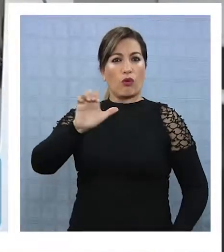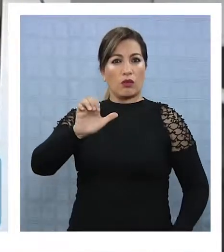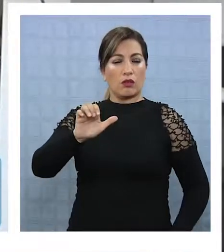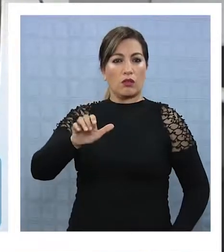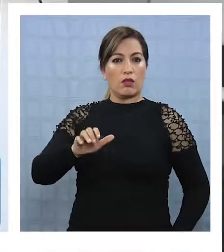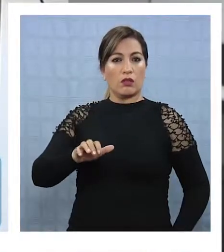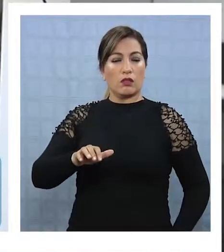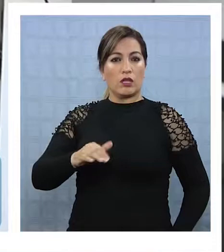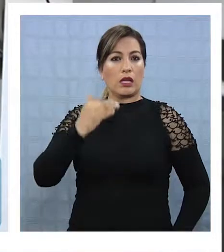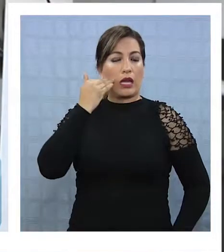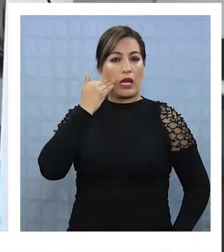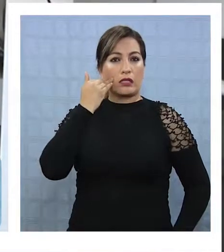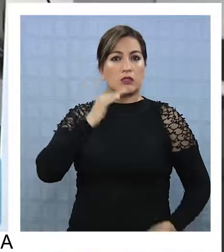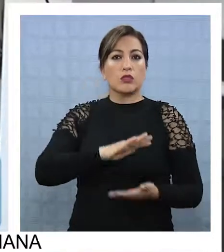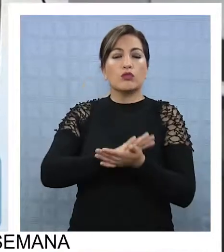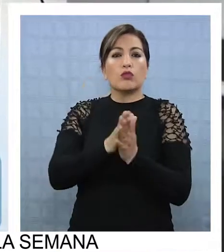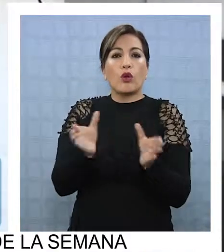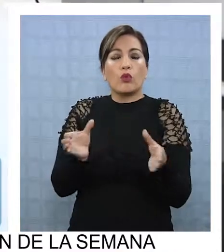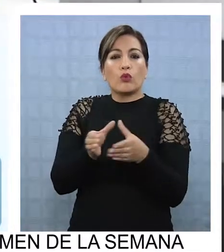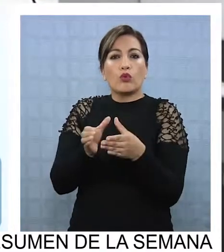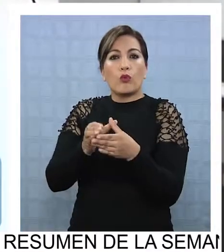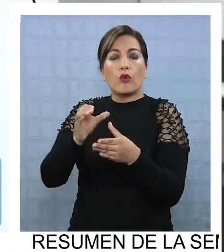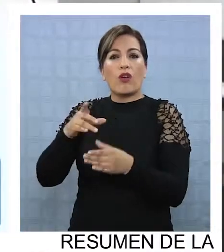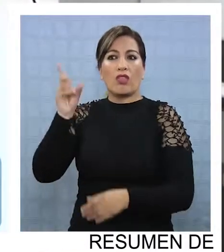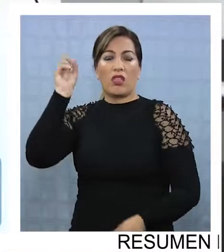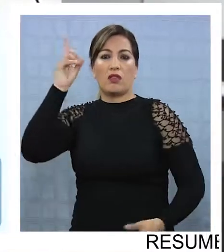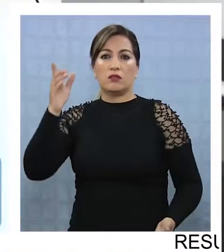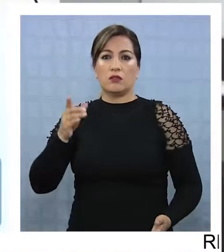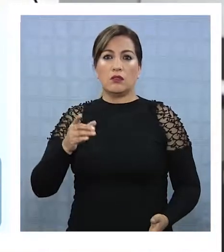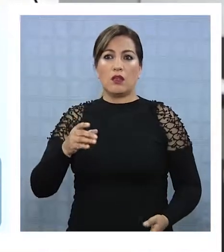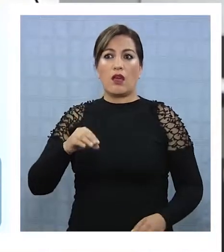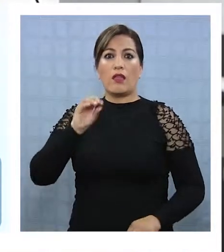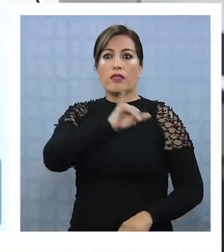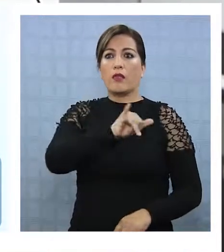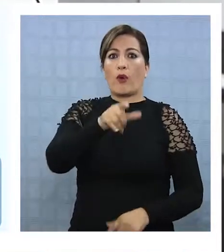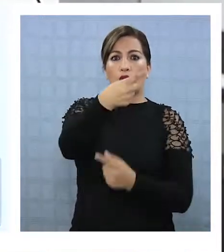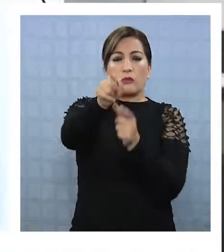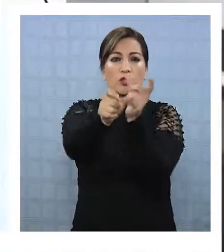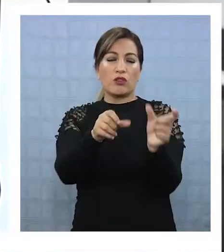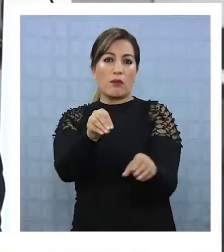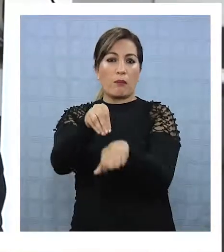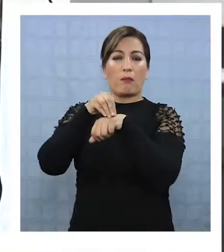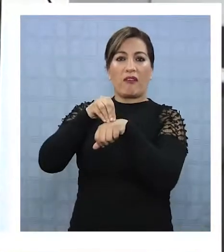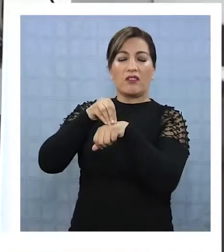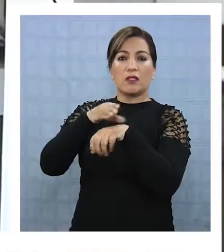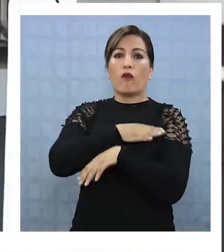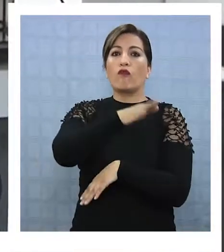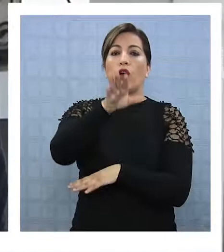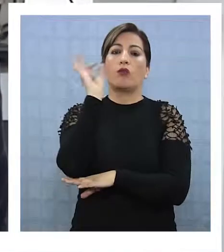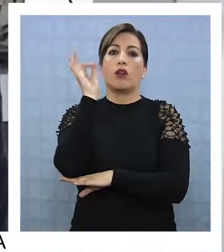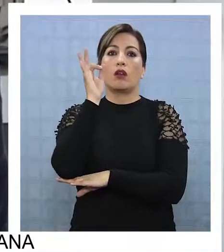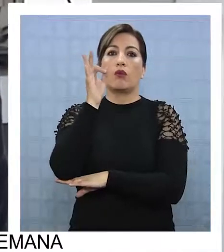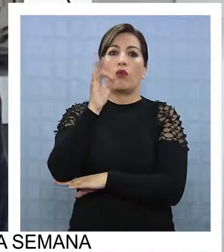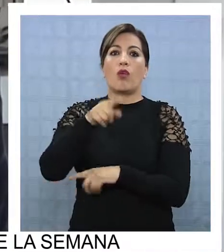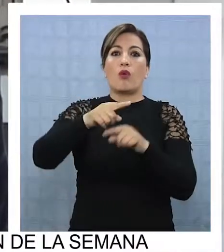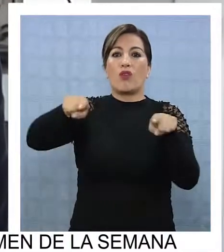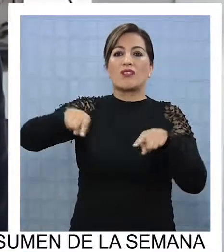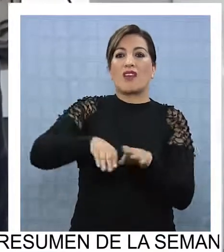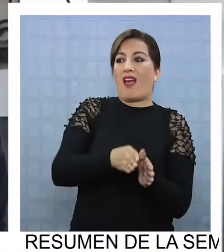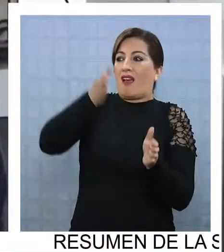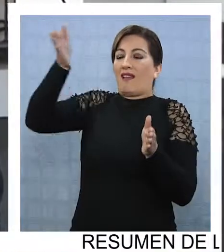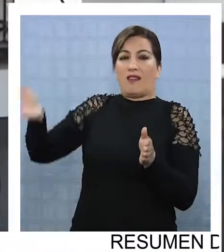consejeros, básicamente todos los consejeros de derecha, y de repente se nos señala que están en una reunión en una